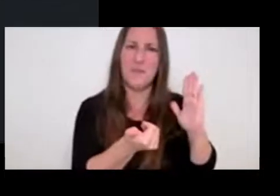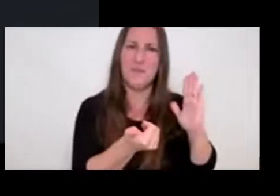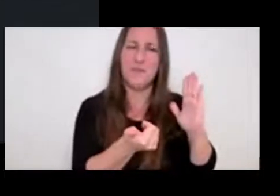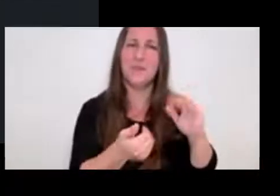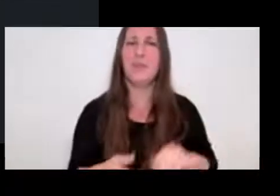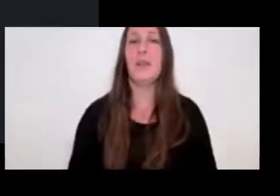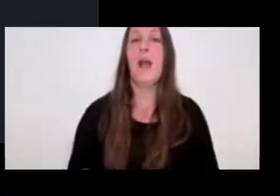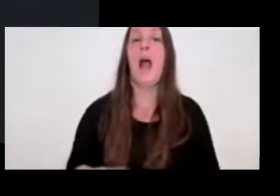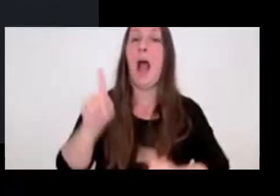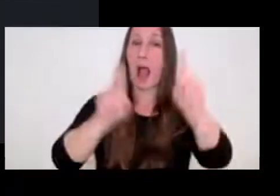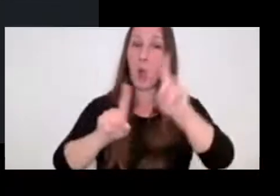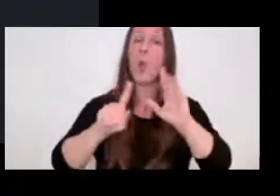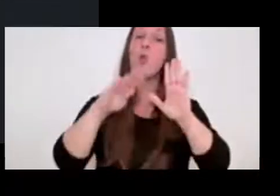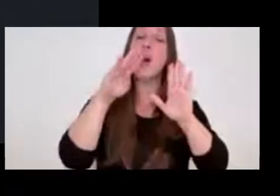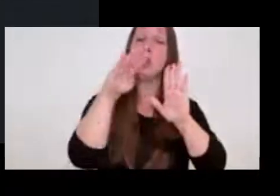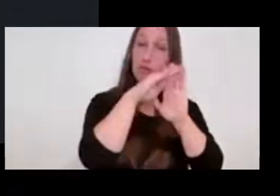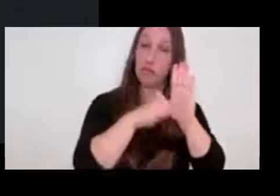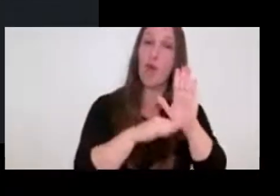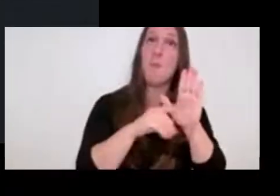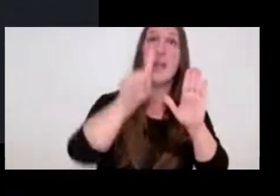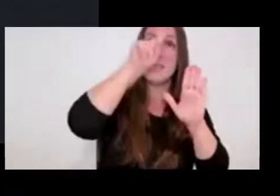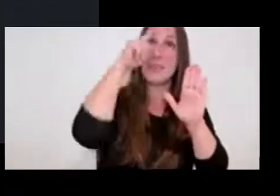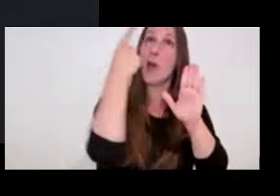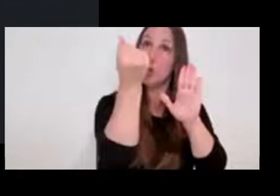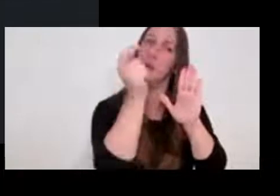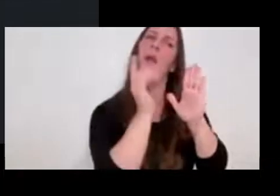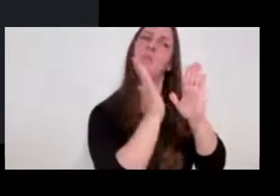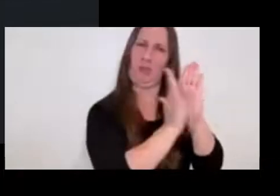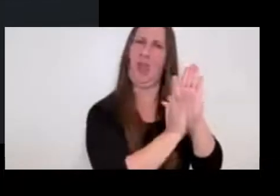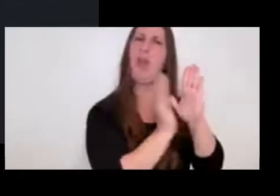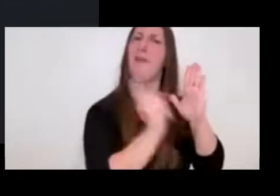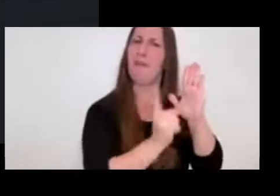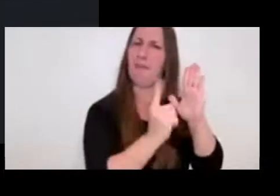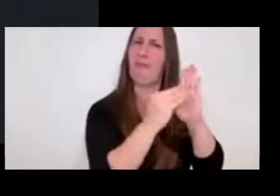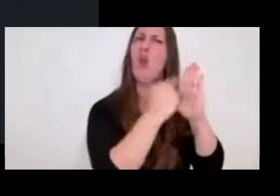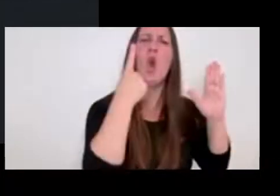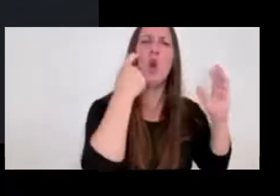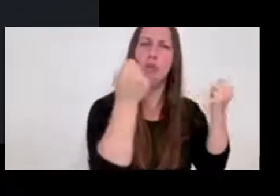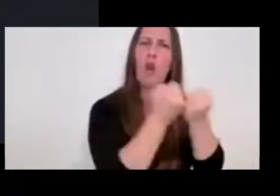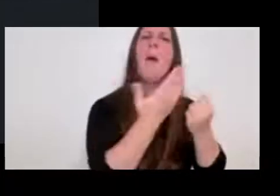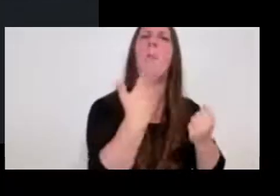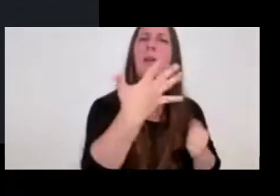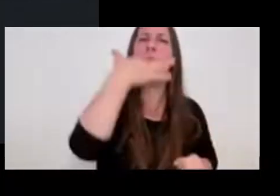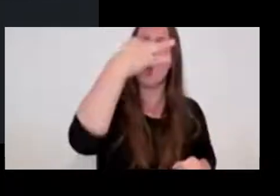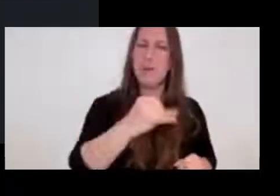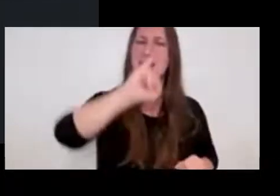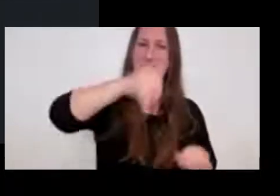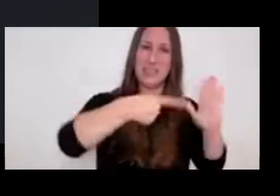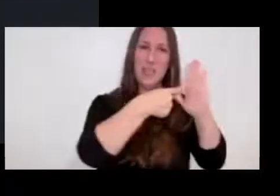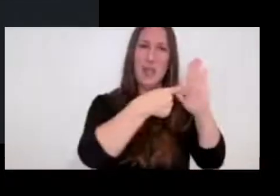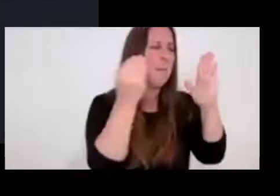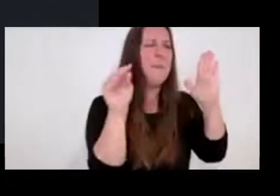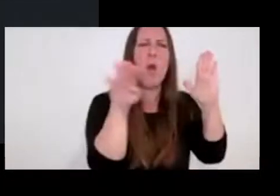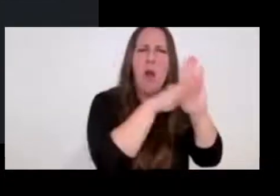que al Estado le sirvan, digamos, que se puedan verificar, que se puedan cumplir, pero hay tantas que no están